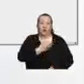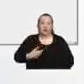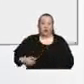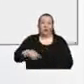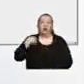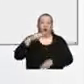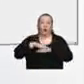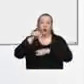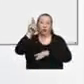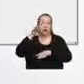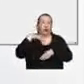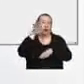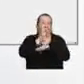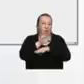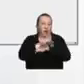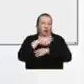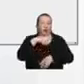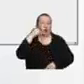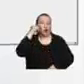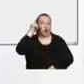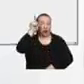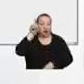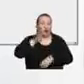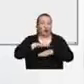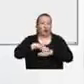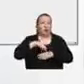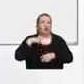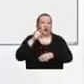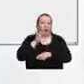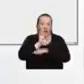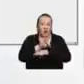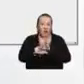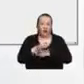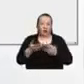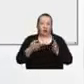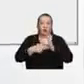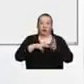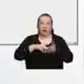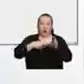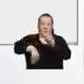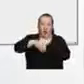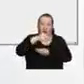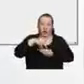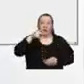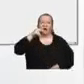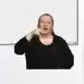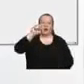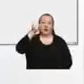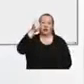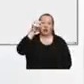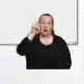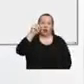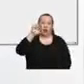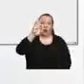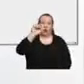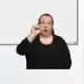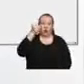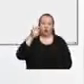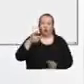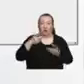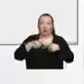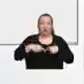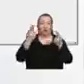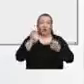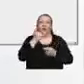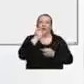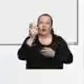prestamos seis mil dólares supuesta pedir el plato deberes al cual no conozco uno de los santos filo no lo conozco que se contradice con su testimonio anterior